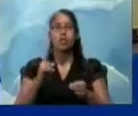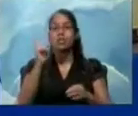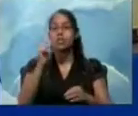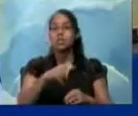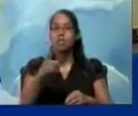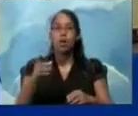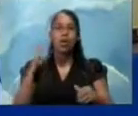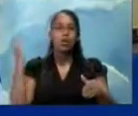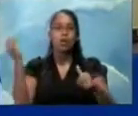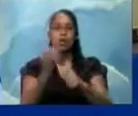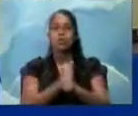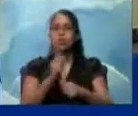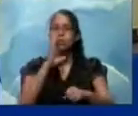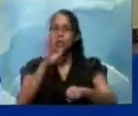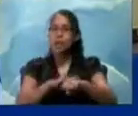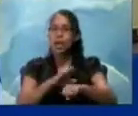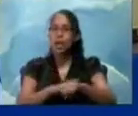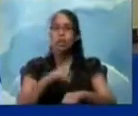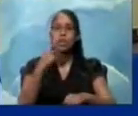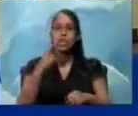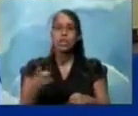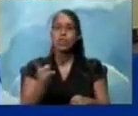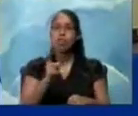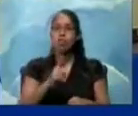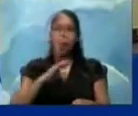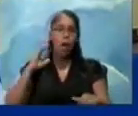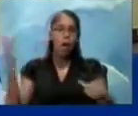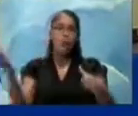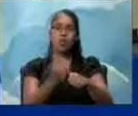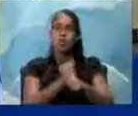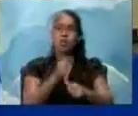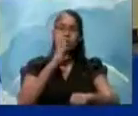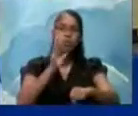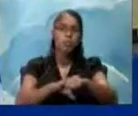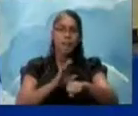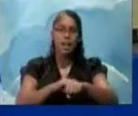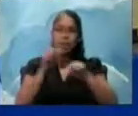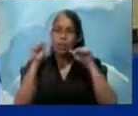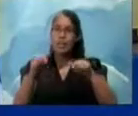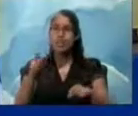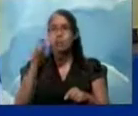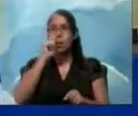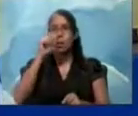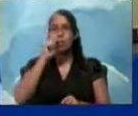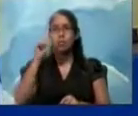encontró delito. Y él dijo, no encuentro delito en este hombre.